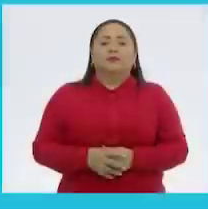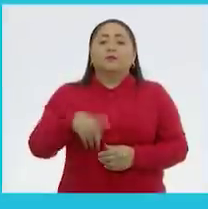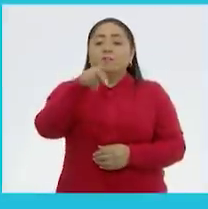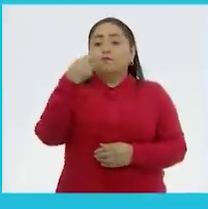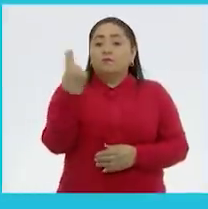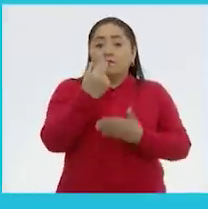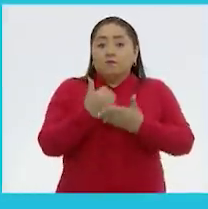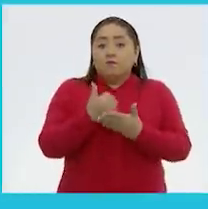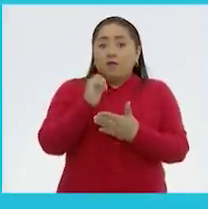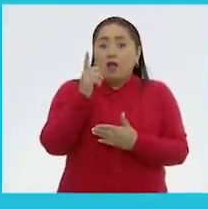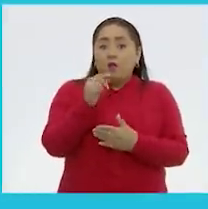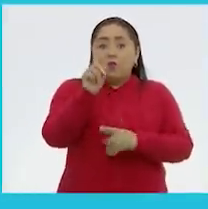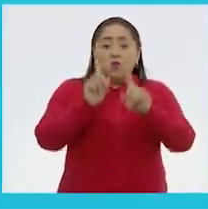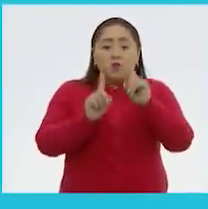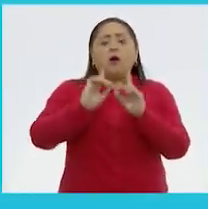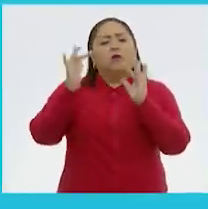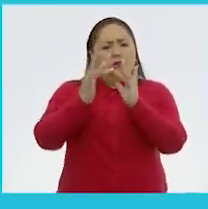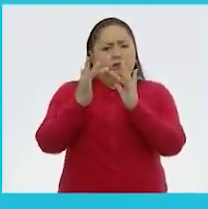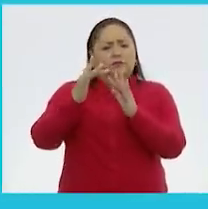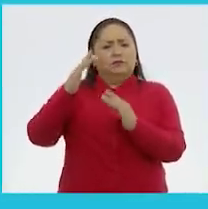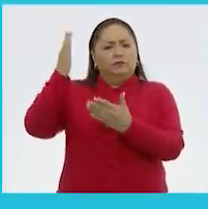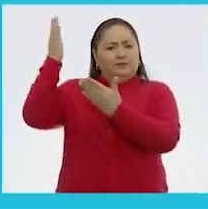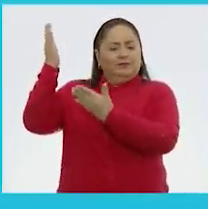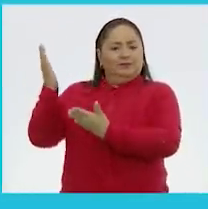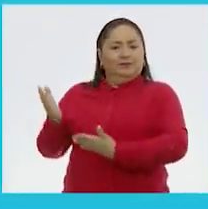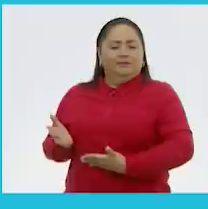necesitas ayuda, contáctanos.